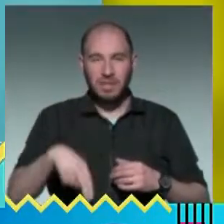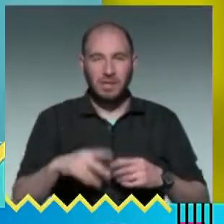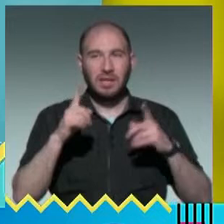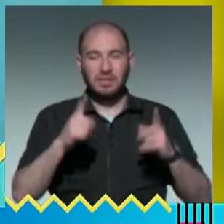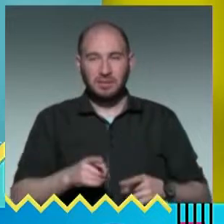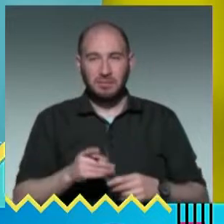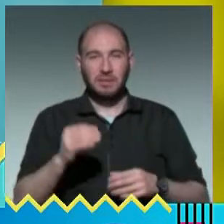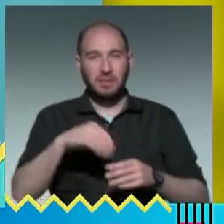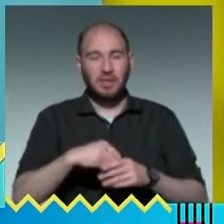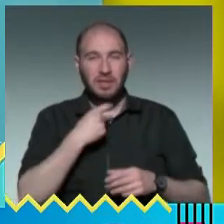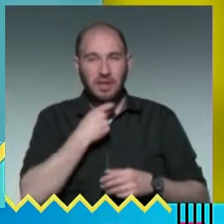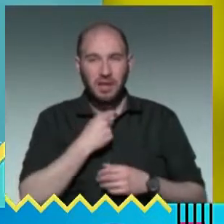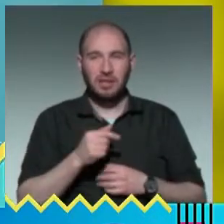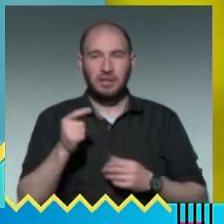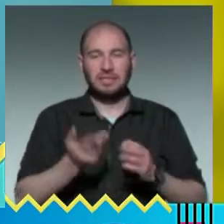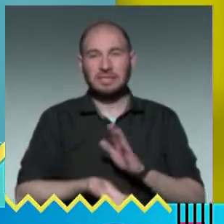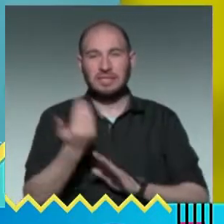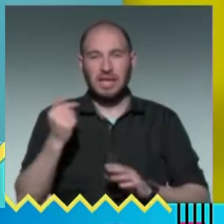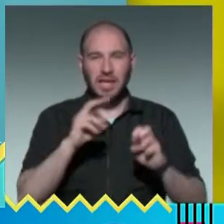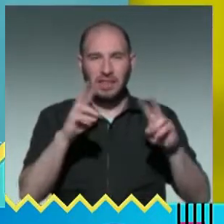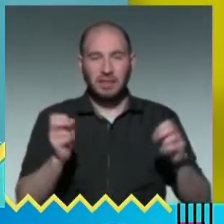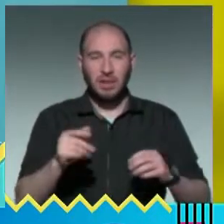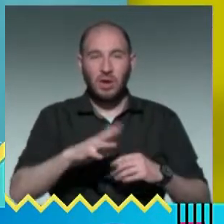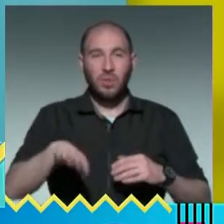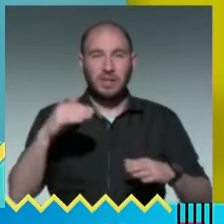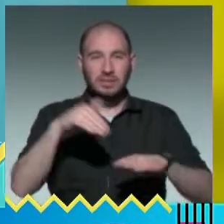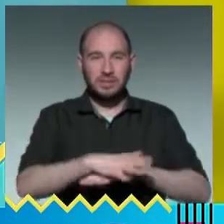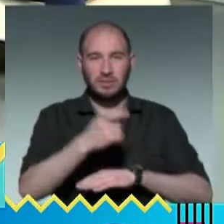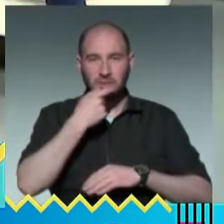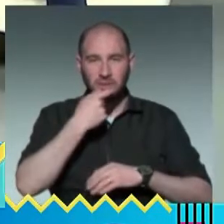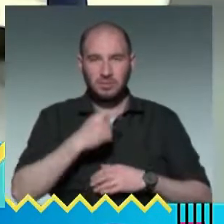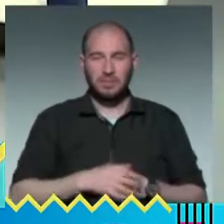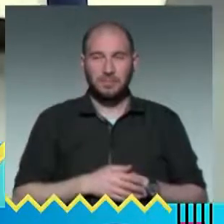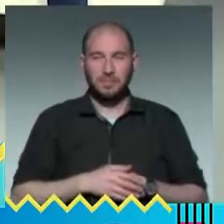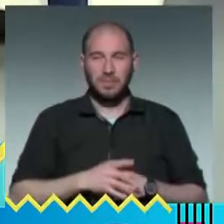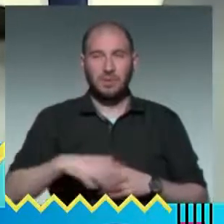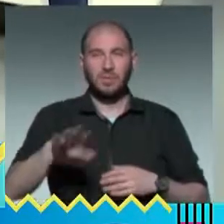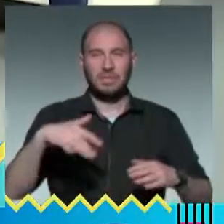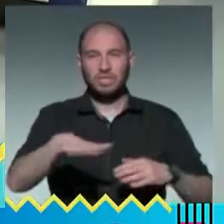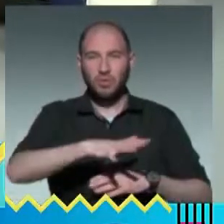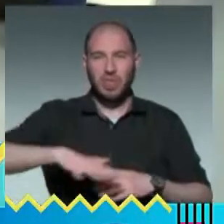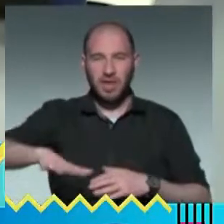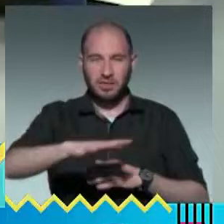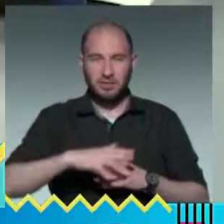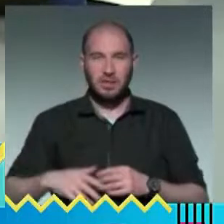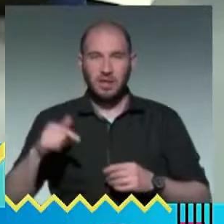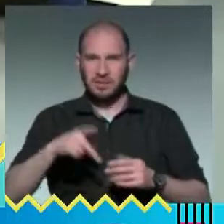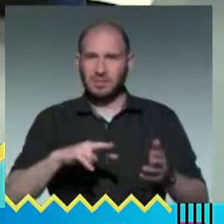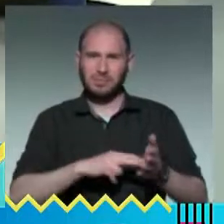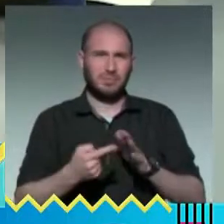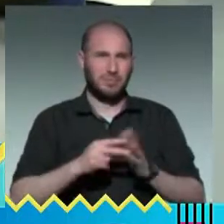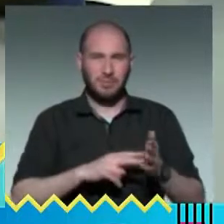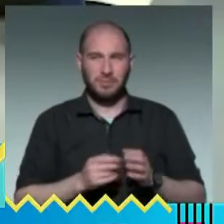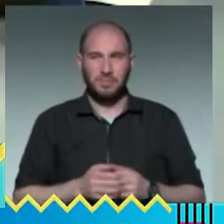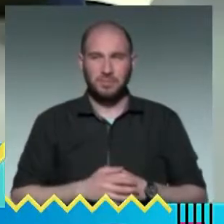se quieren generar para descomprimir lo que tiene que ver con la zona céntrica de la provincia de Mendoza, así con el área metropolitana, que es un gran conflicto,